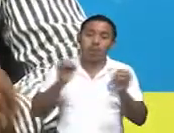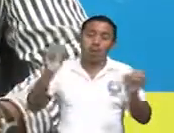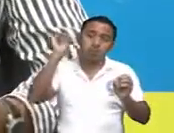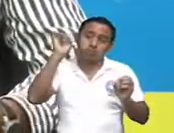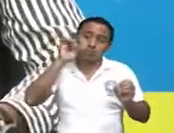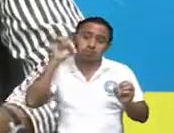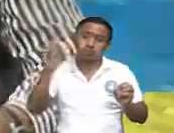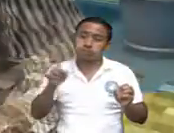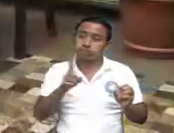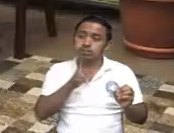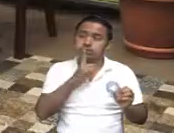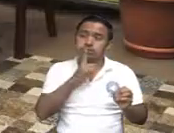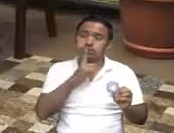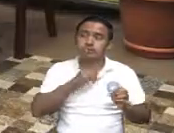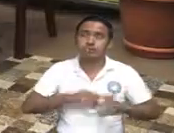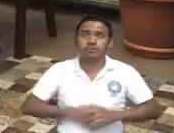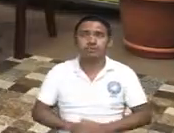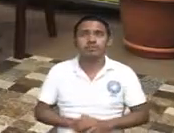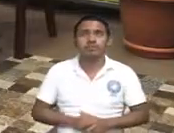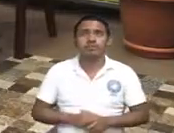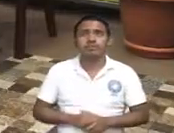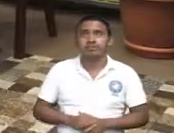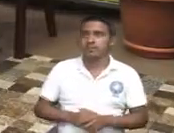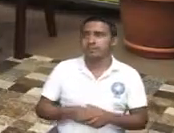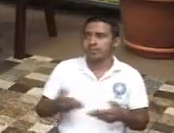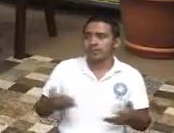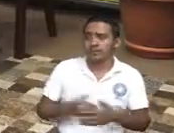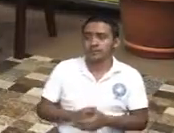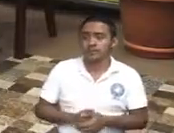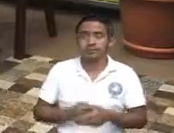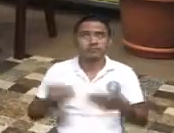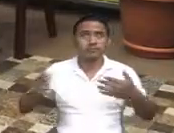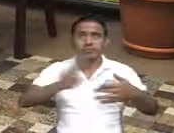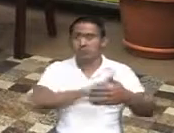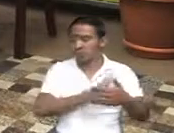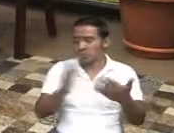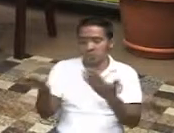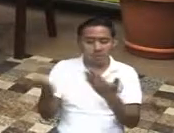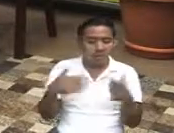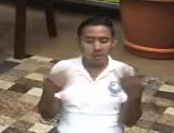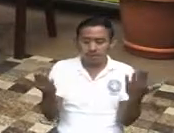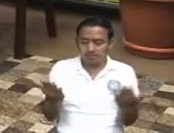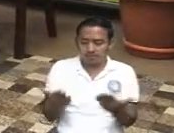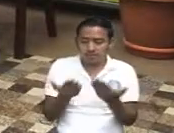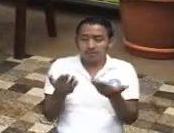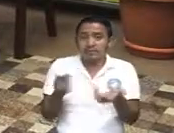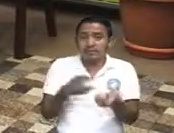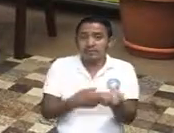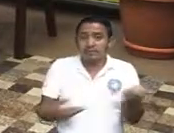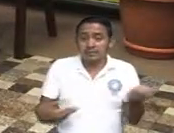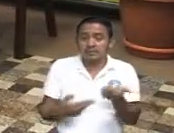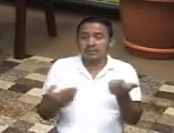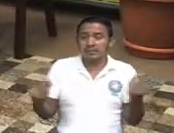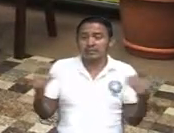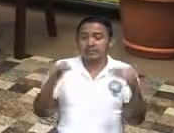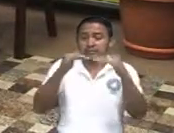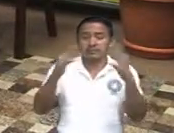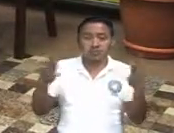porque es decir los niños lo que cuando hay esa incompatibilidad de sanguínea a madres